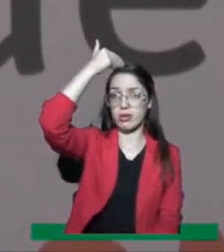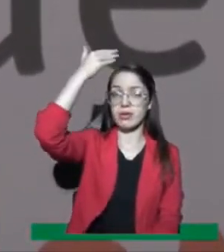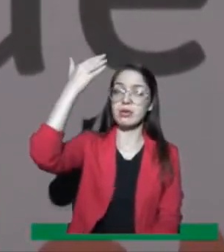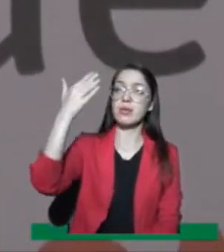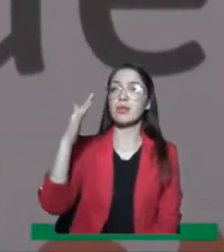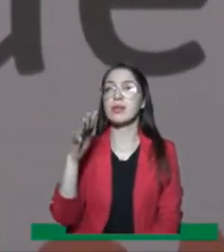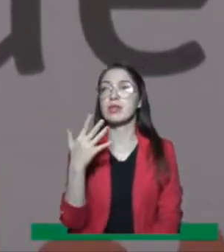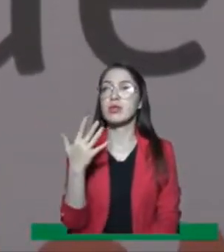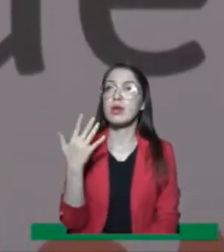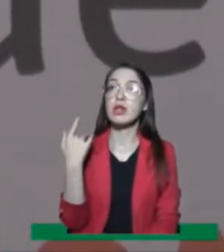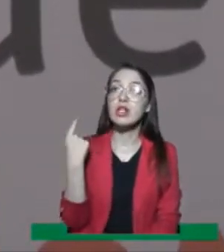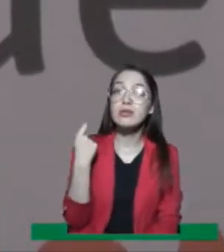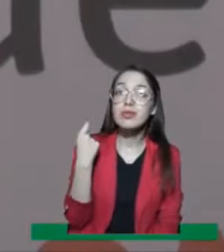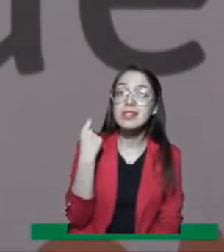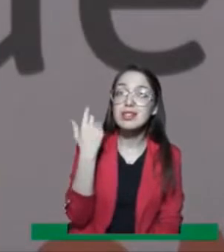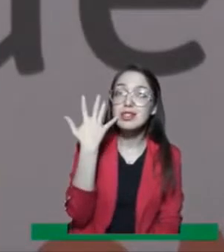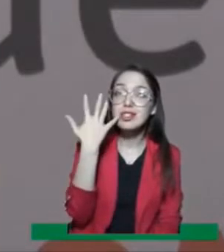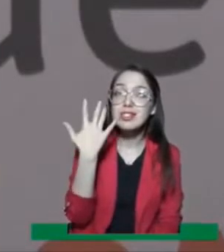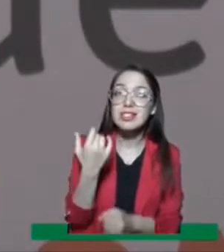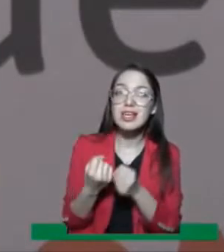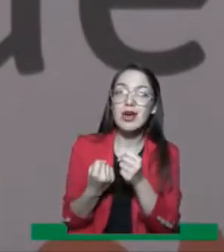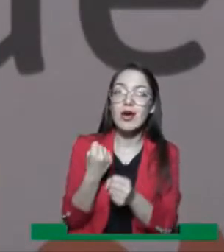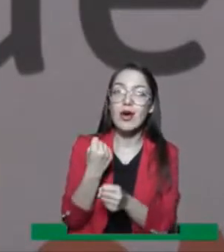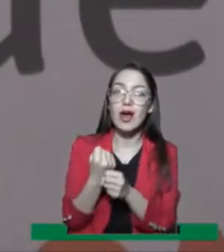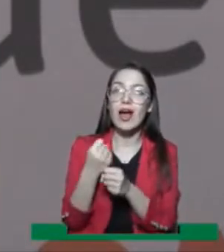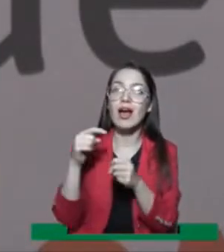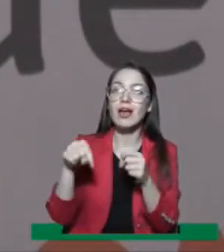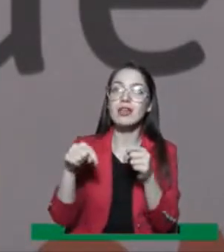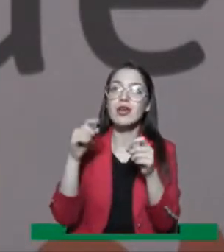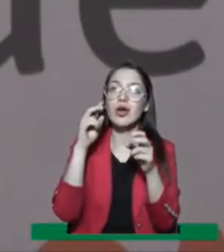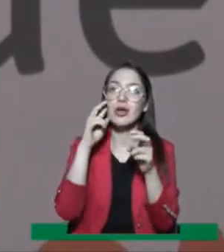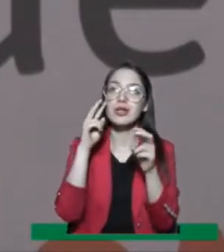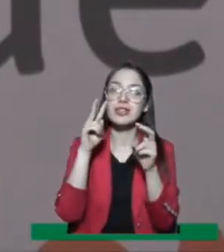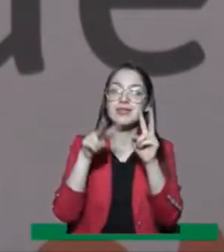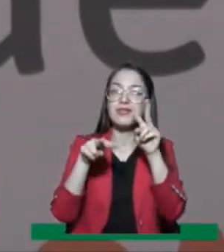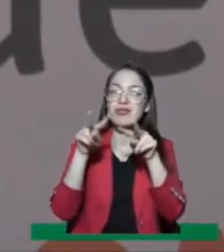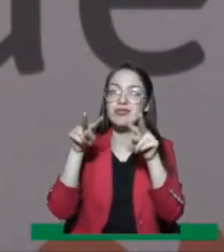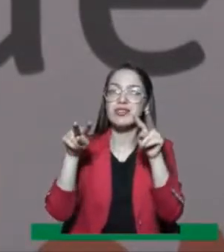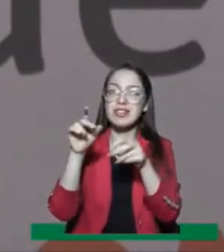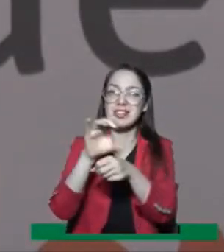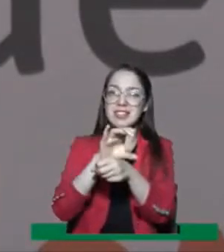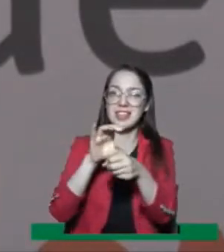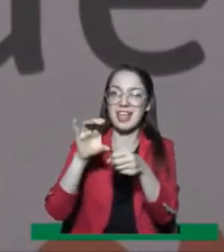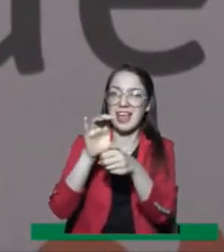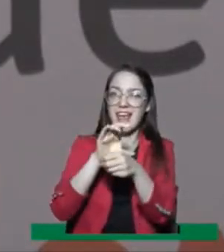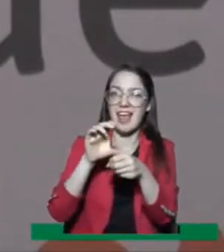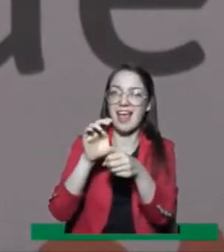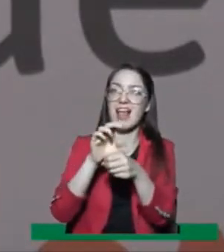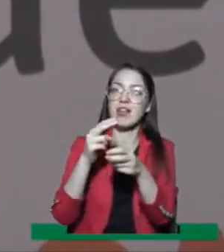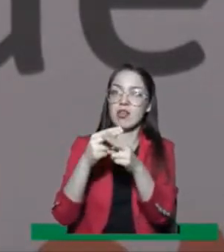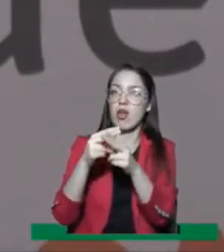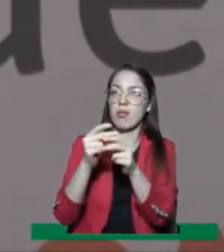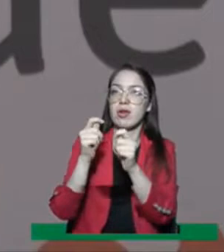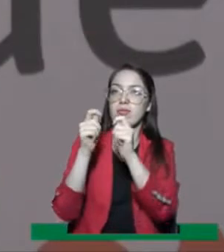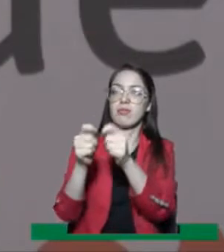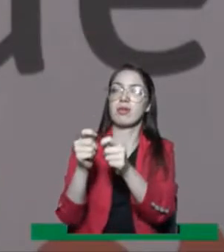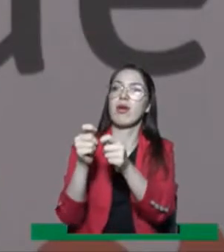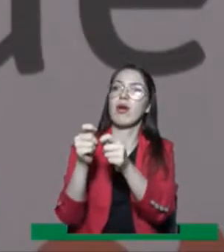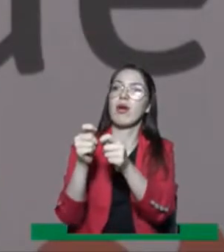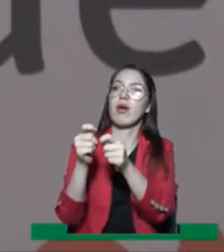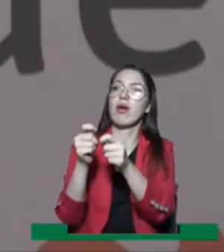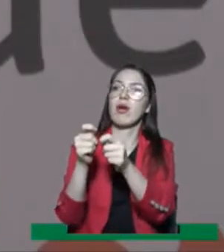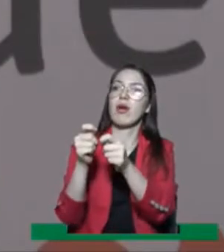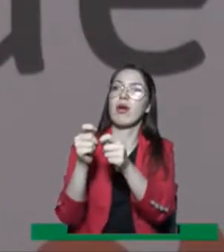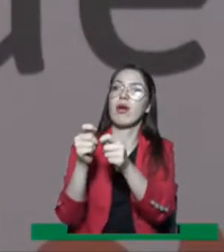más o menos 5 años empezó este proyecto llamado city tours un proyecto que empezó como un intercambio